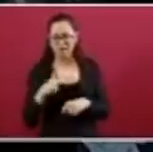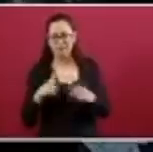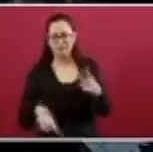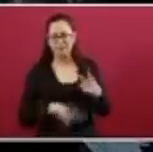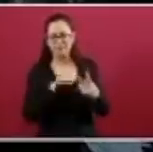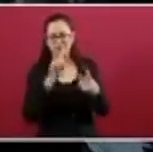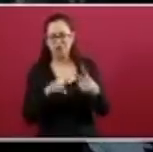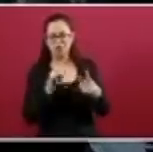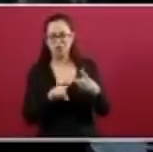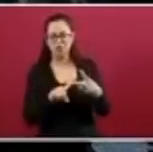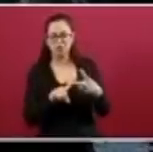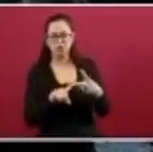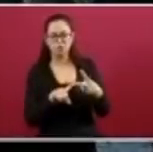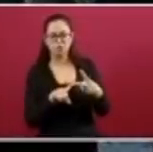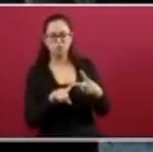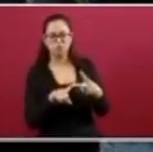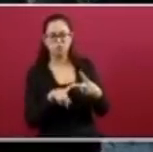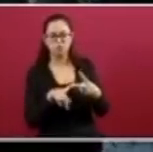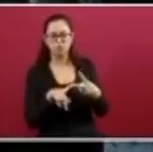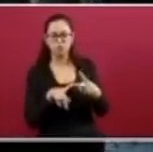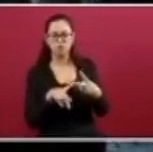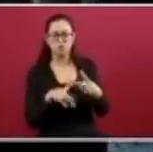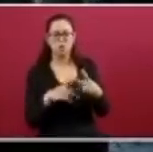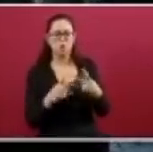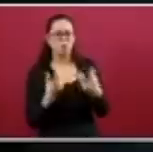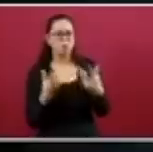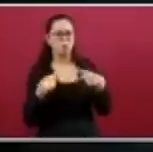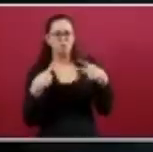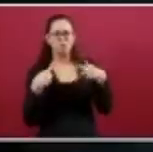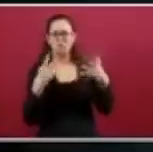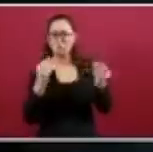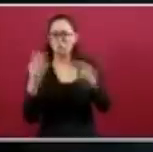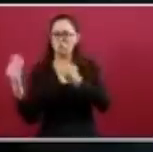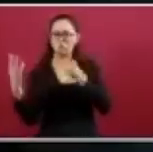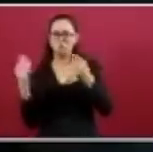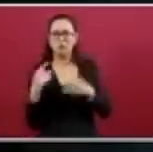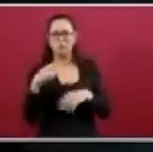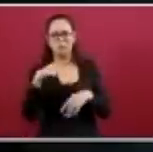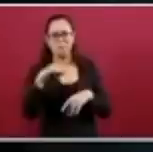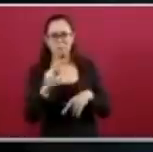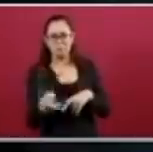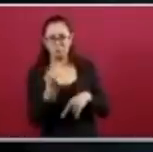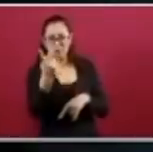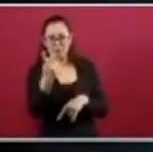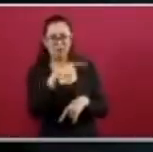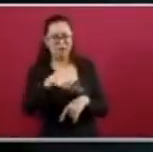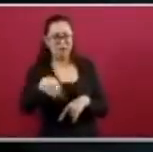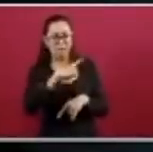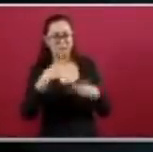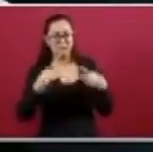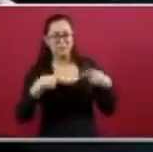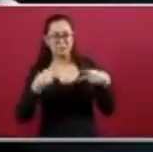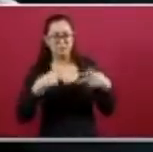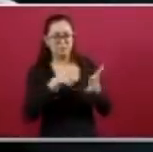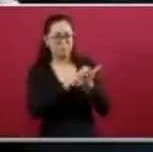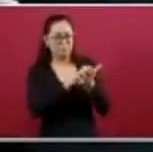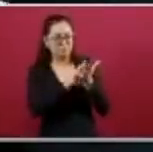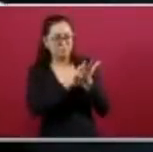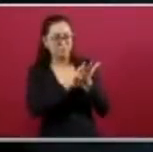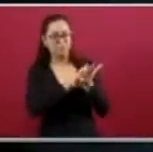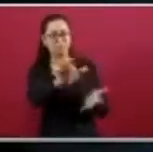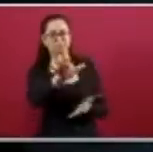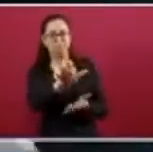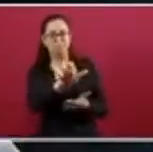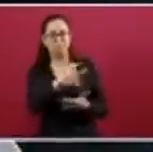También sobre esto que preguntan muchos usuarios, si habrá un borrón y cuenta nueva para millones de personas que viven